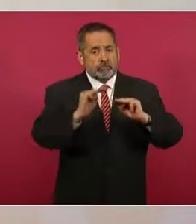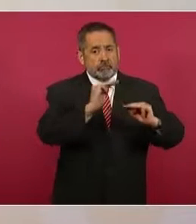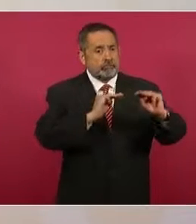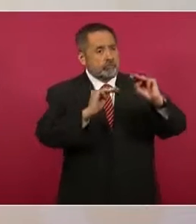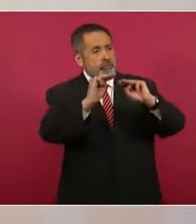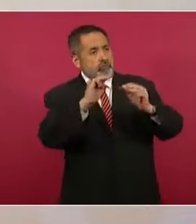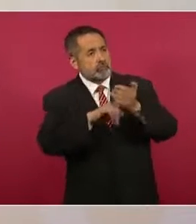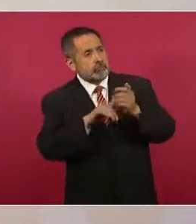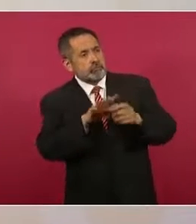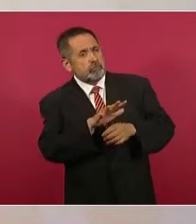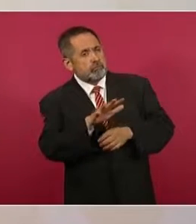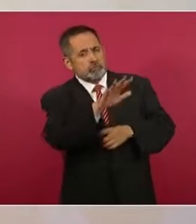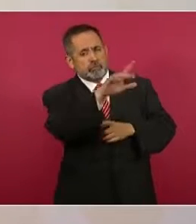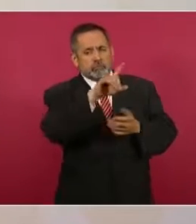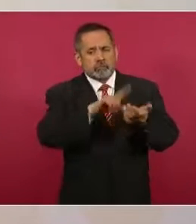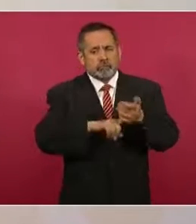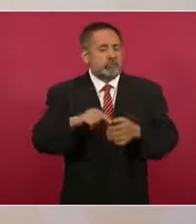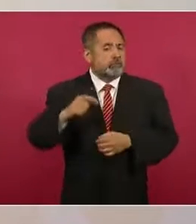de Guerrero.